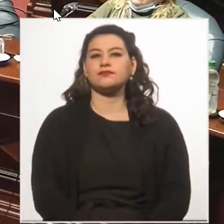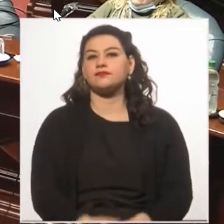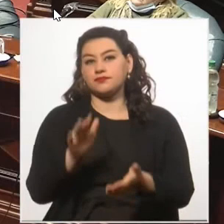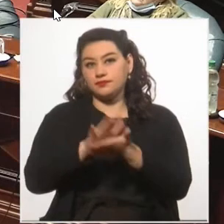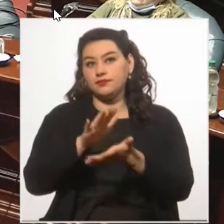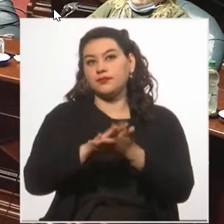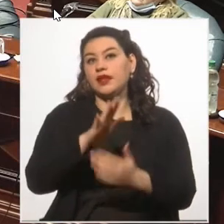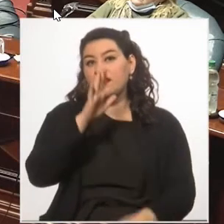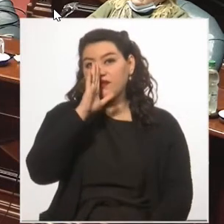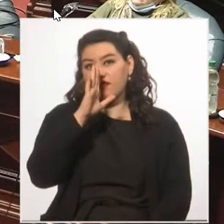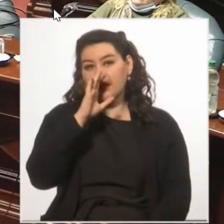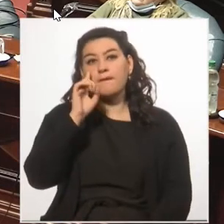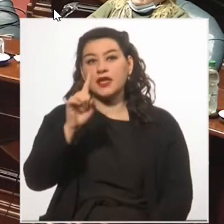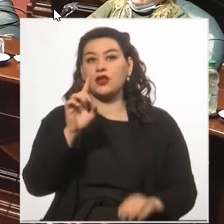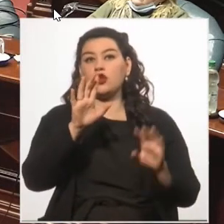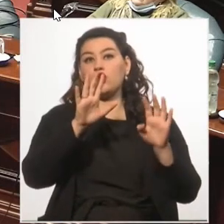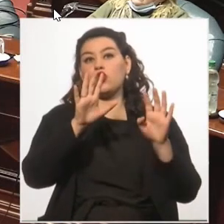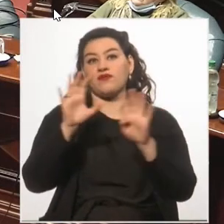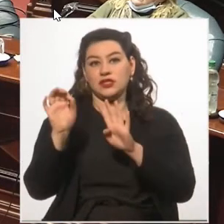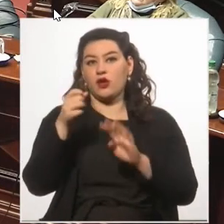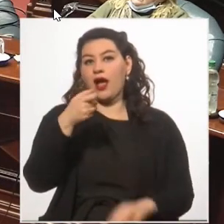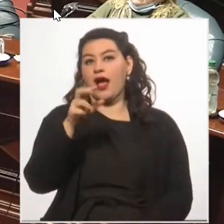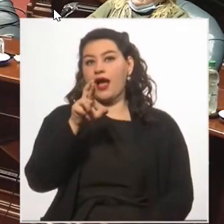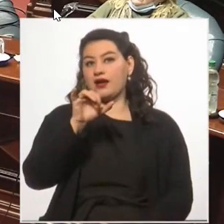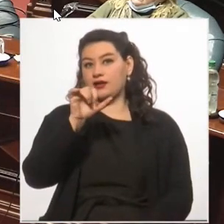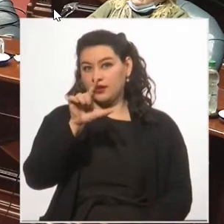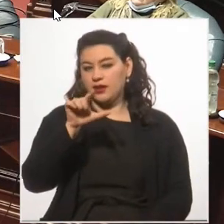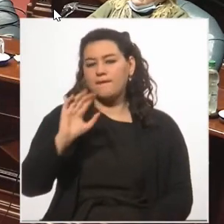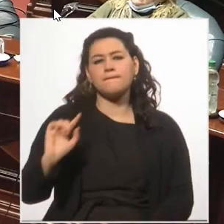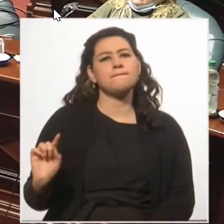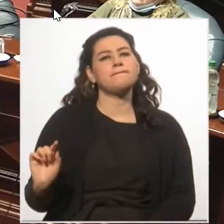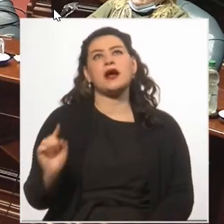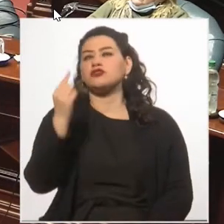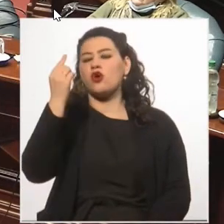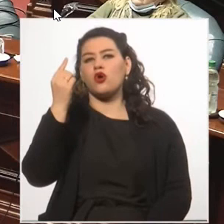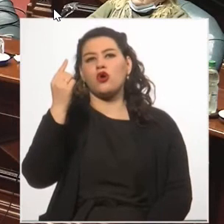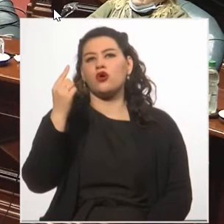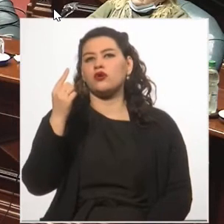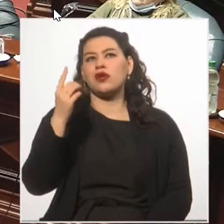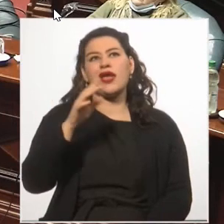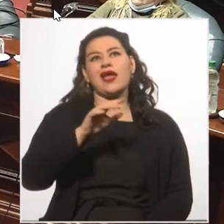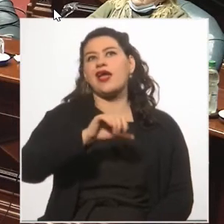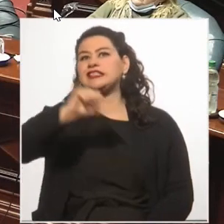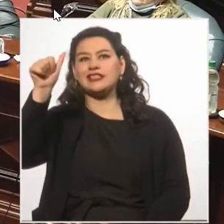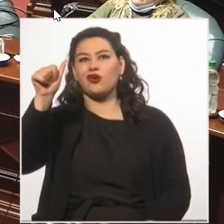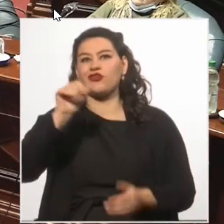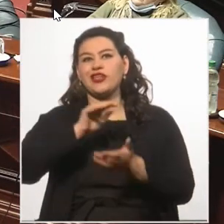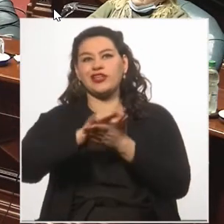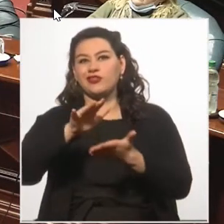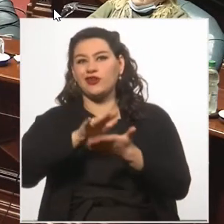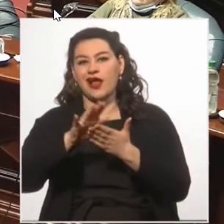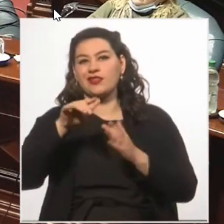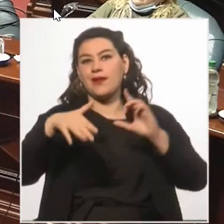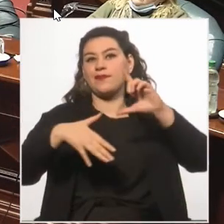Publicado en febrero de 1900, Ariel fue uno de los mayores éxitos editoriales